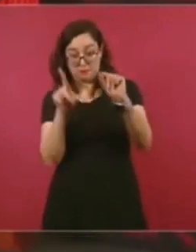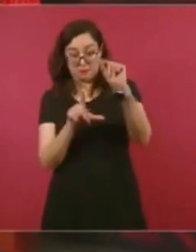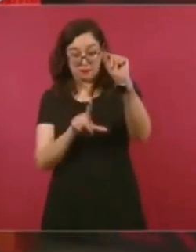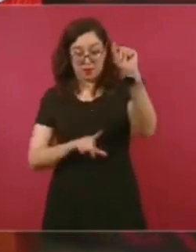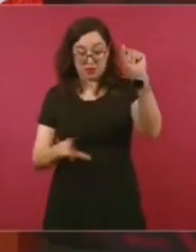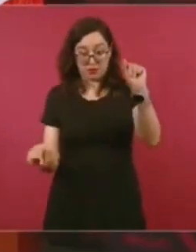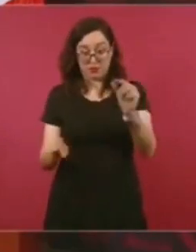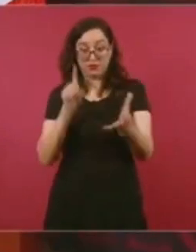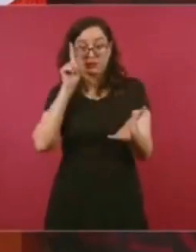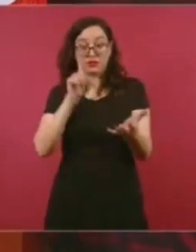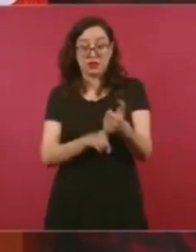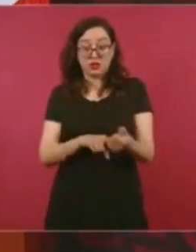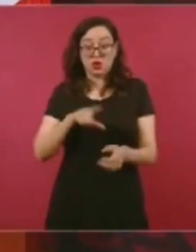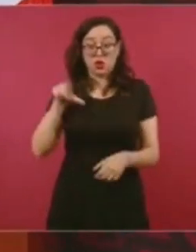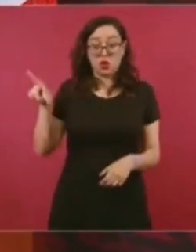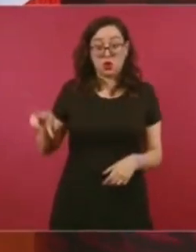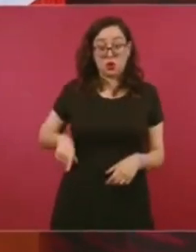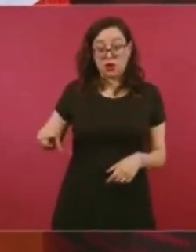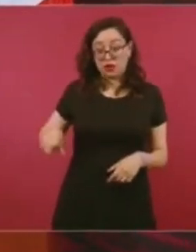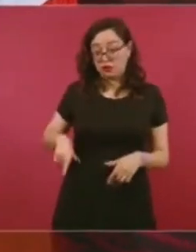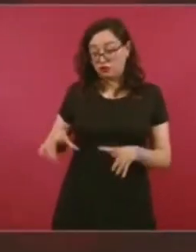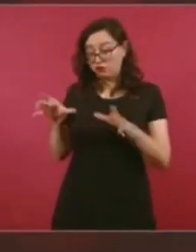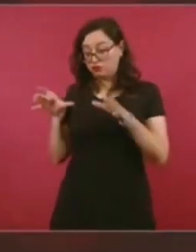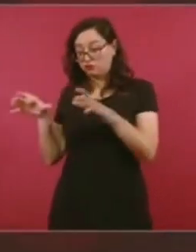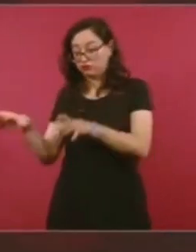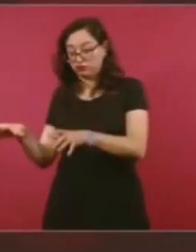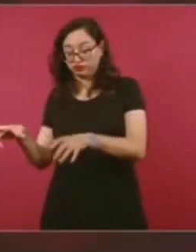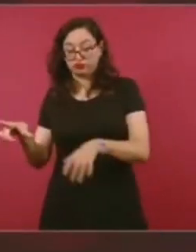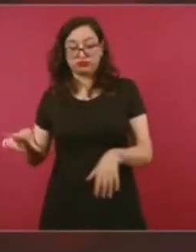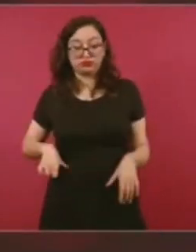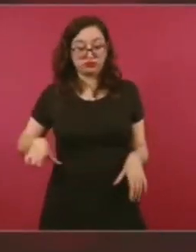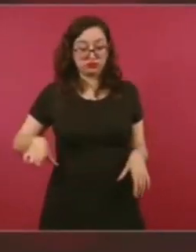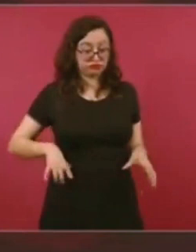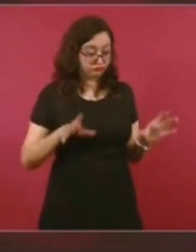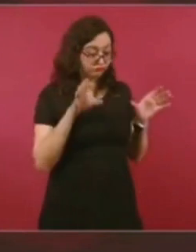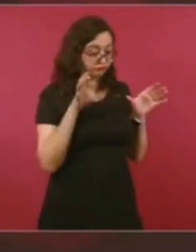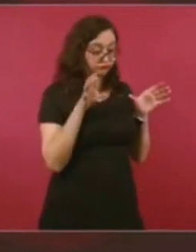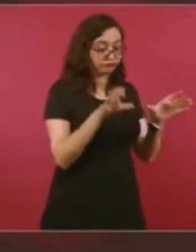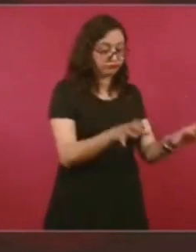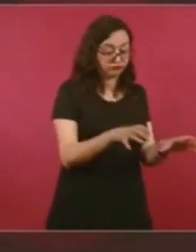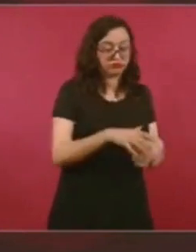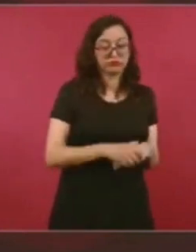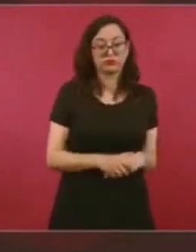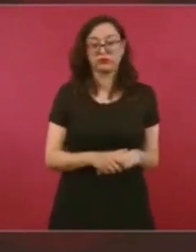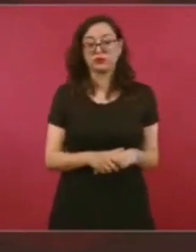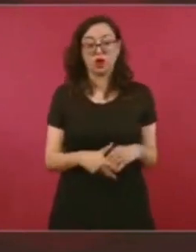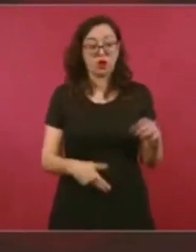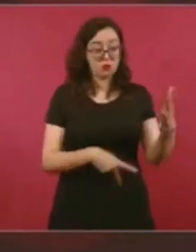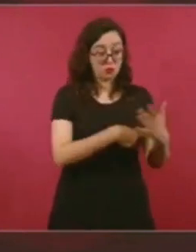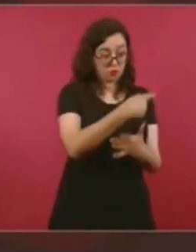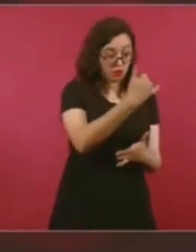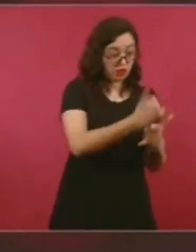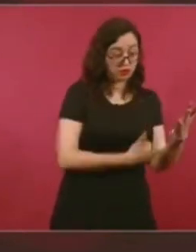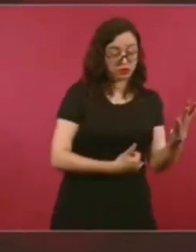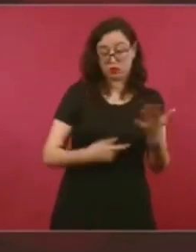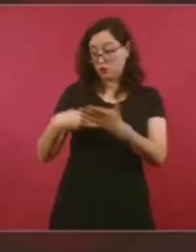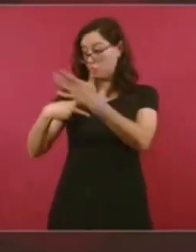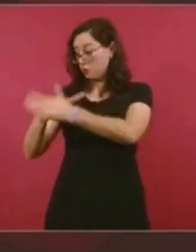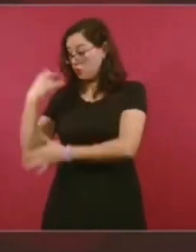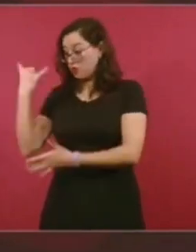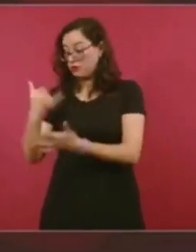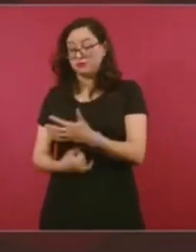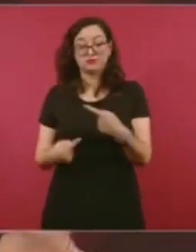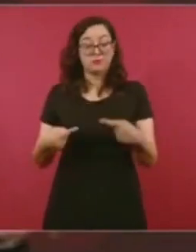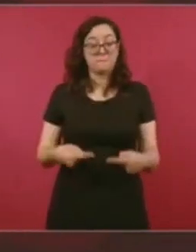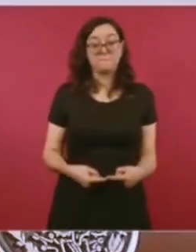Obrador ha denunciado en un video la existencia de una guerra sucia generada desde algunos sectores de la iniciativa privada y de algunos partidos